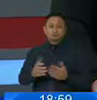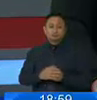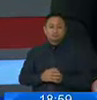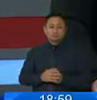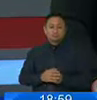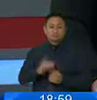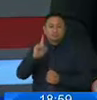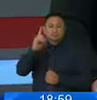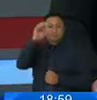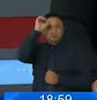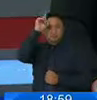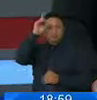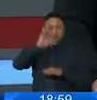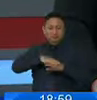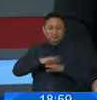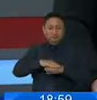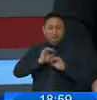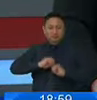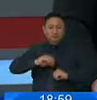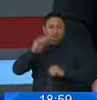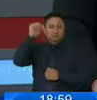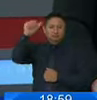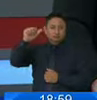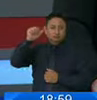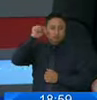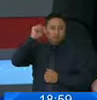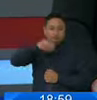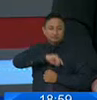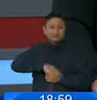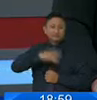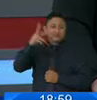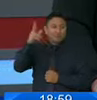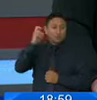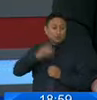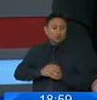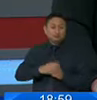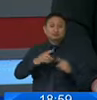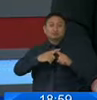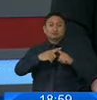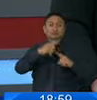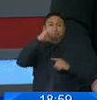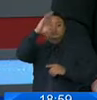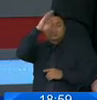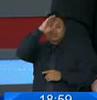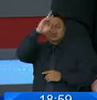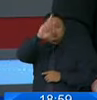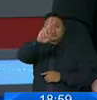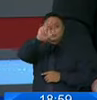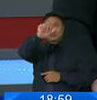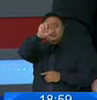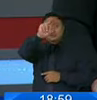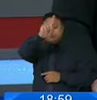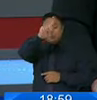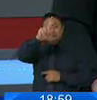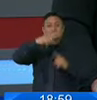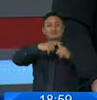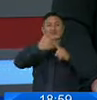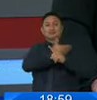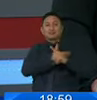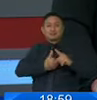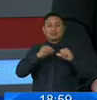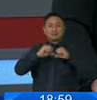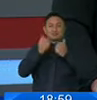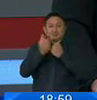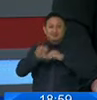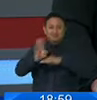las primeras reacciones tras la divulgación del audio en el que se escucha al ex agente Raúl Chicaiza y al ex presidente de la Asamblea Nacional